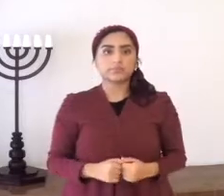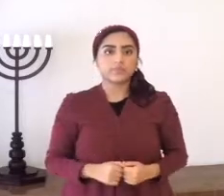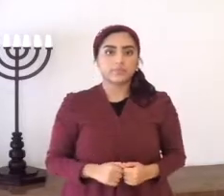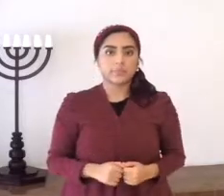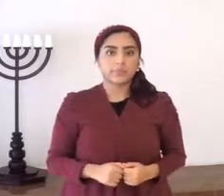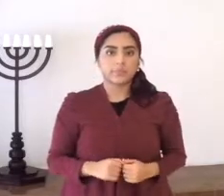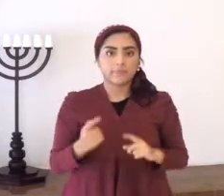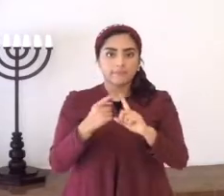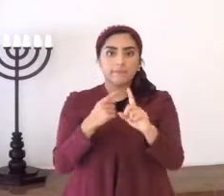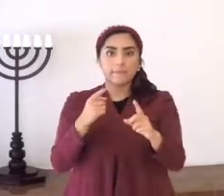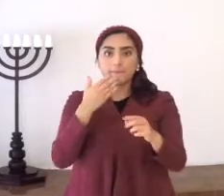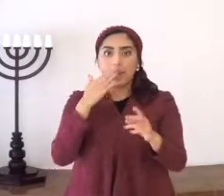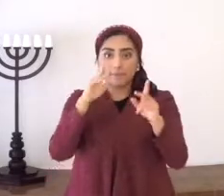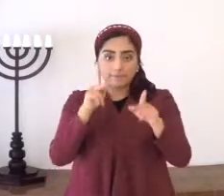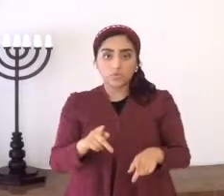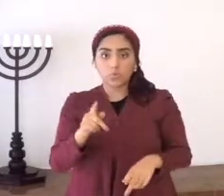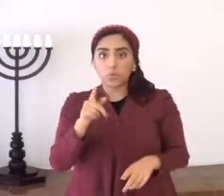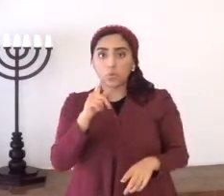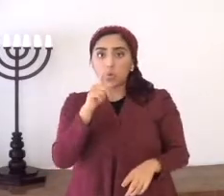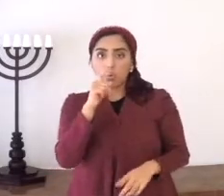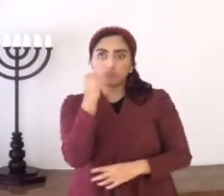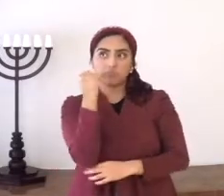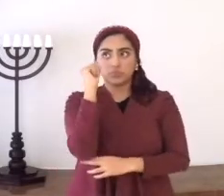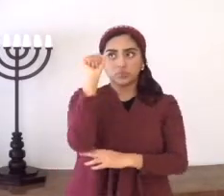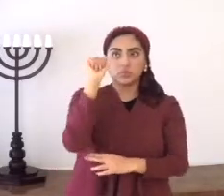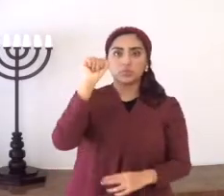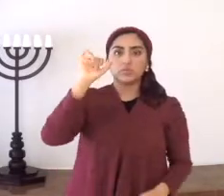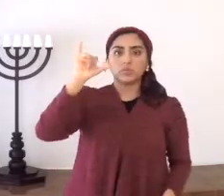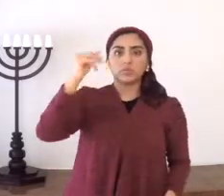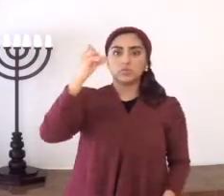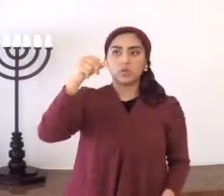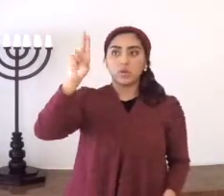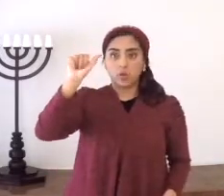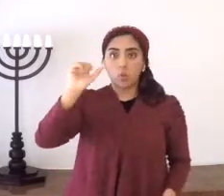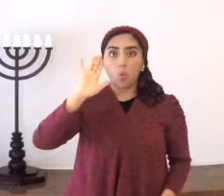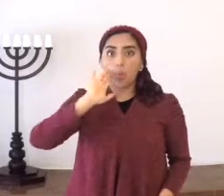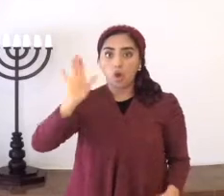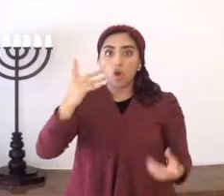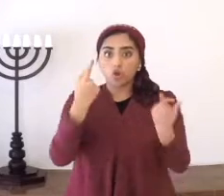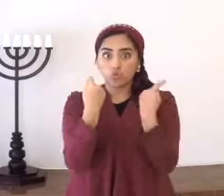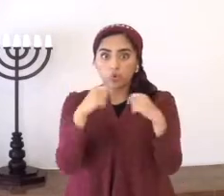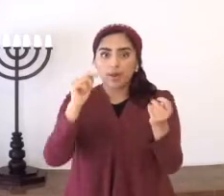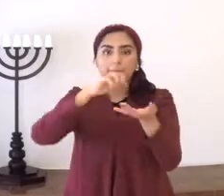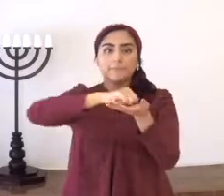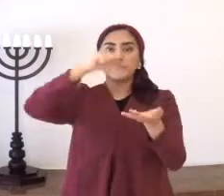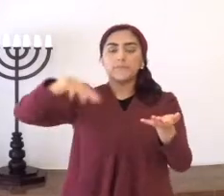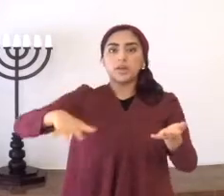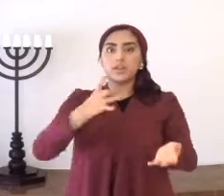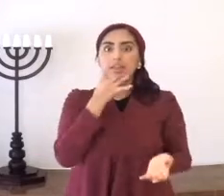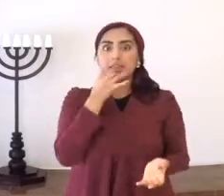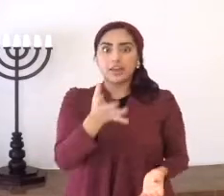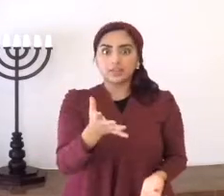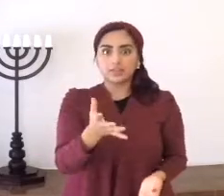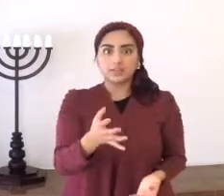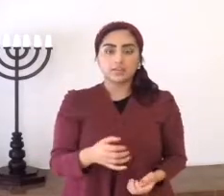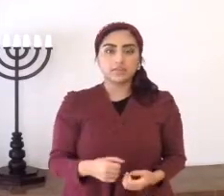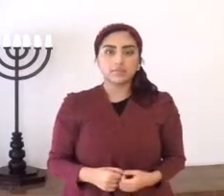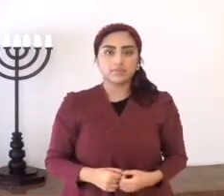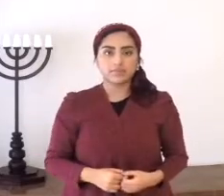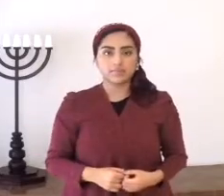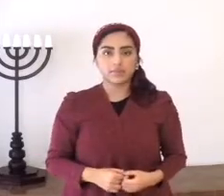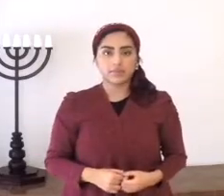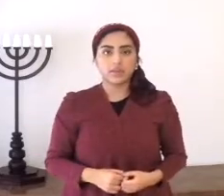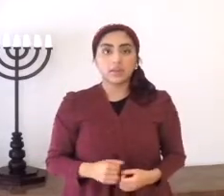Los enemigos de Yahweh, Yahshua, tratarán de disipar la